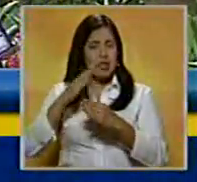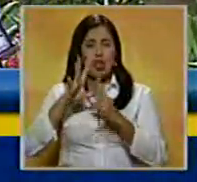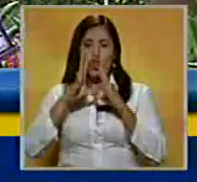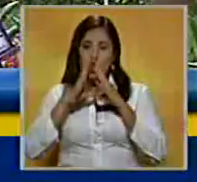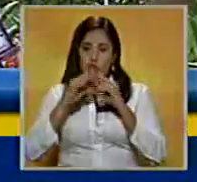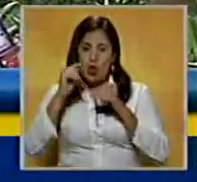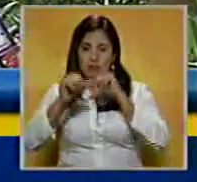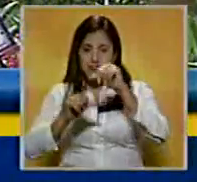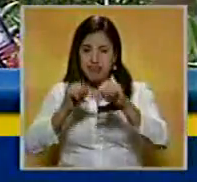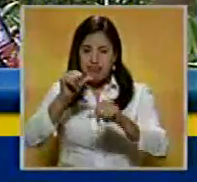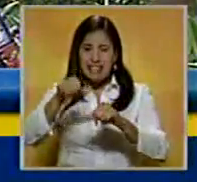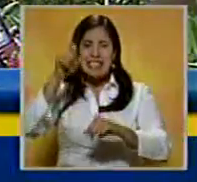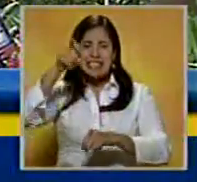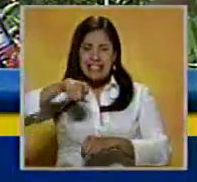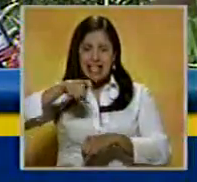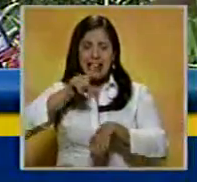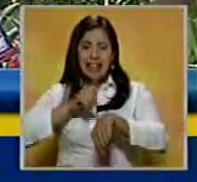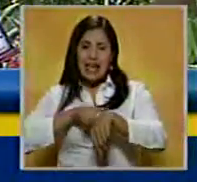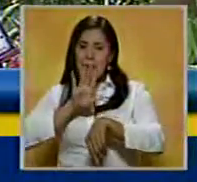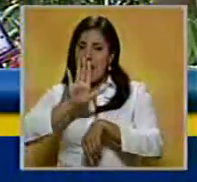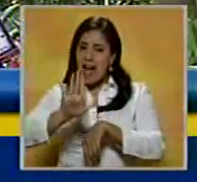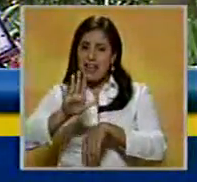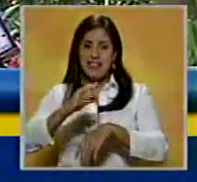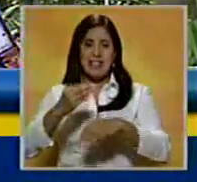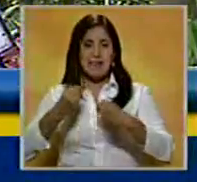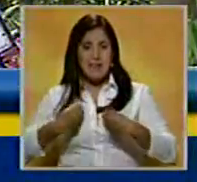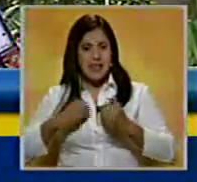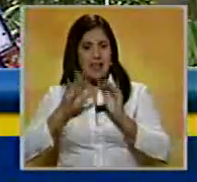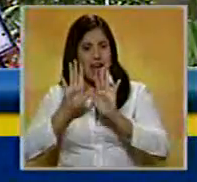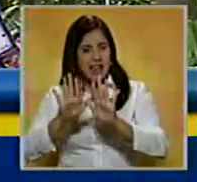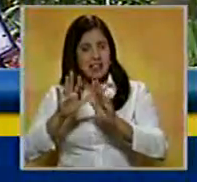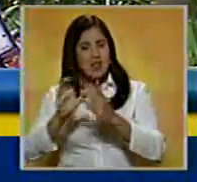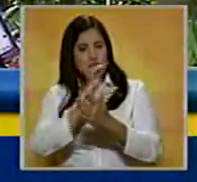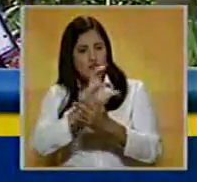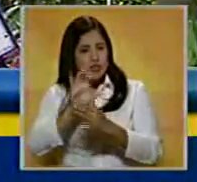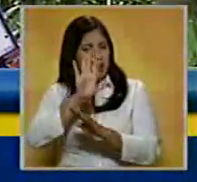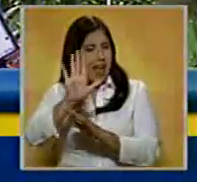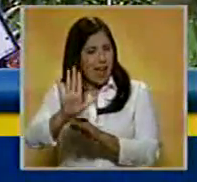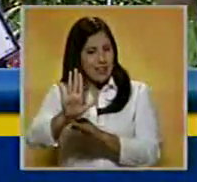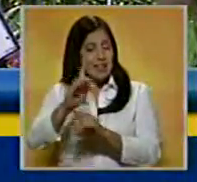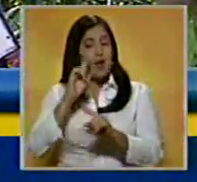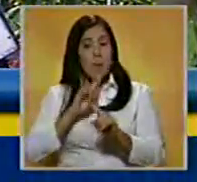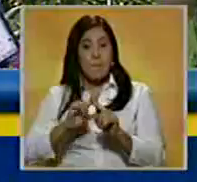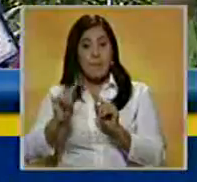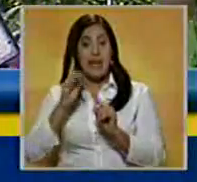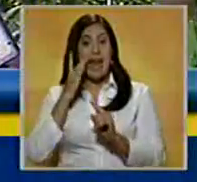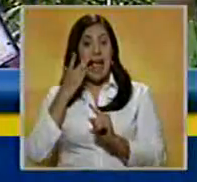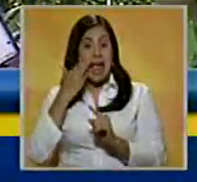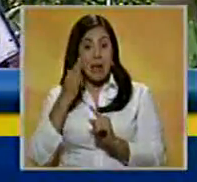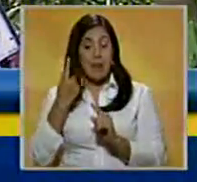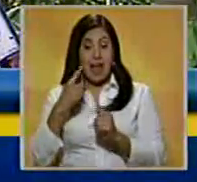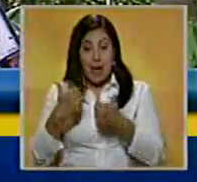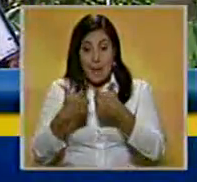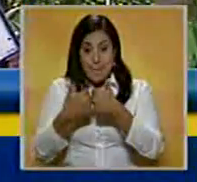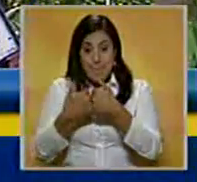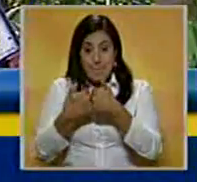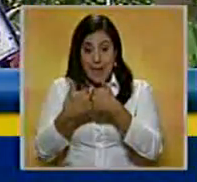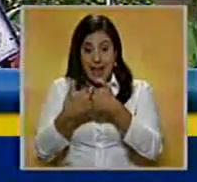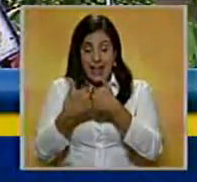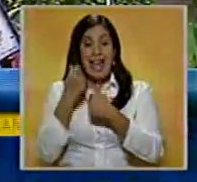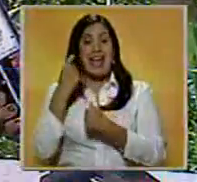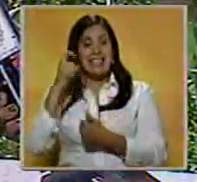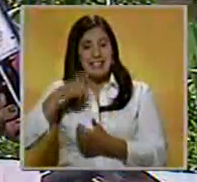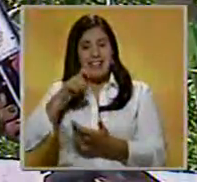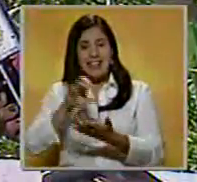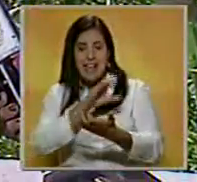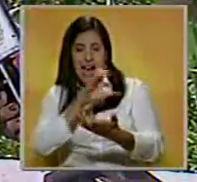todas las generaciones tienen su tiempo, tienen su ritmo, tienen su música, pero que mientras exista la pareja, va a hacer falta